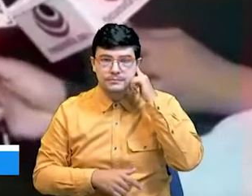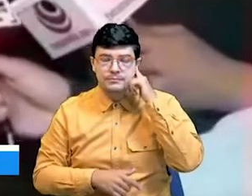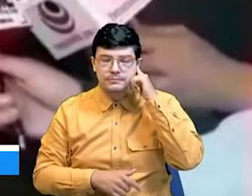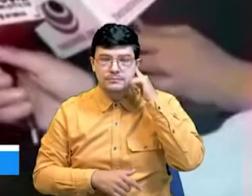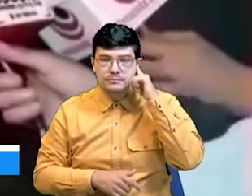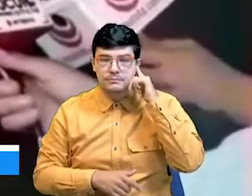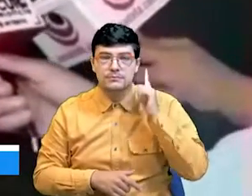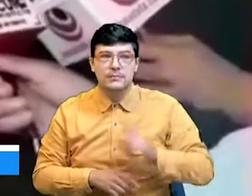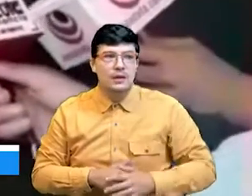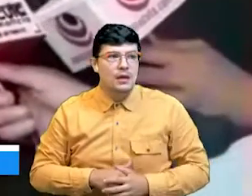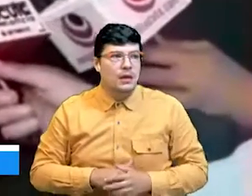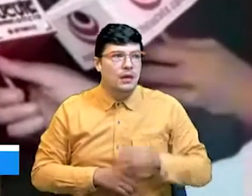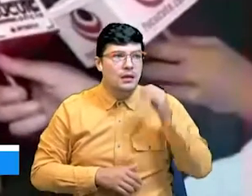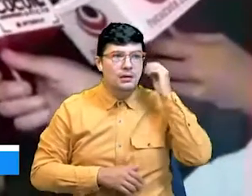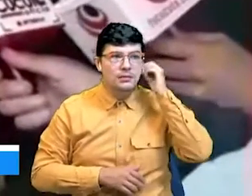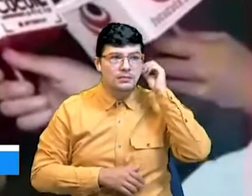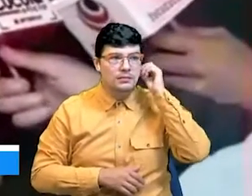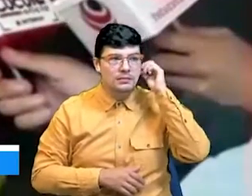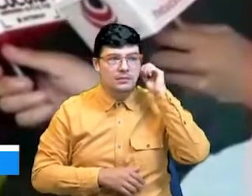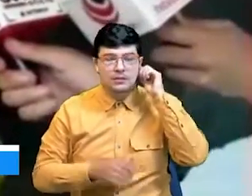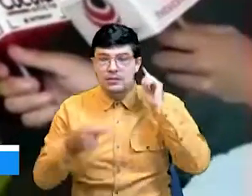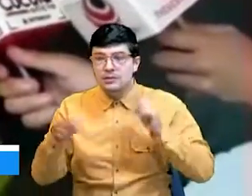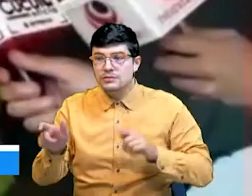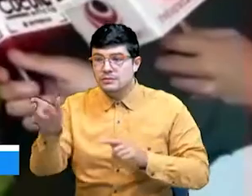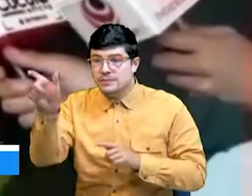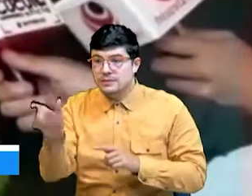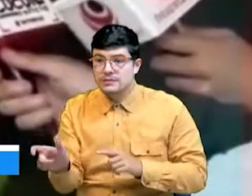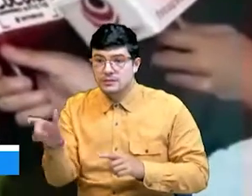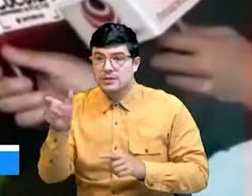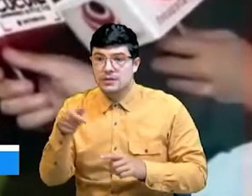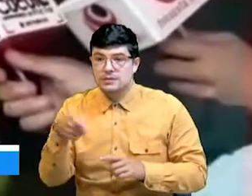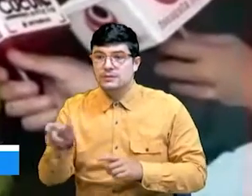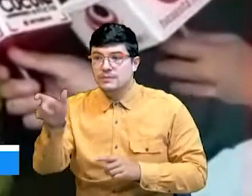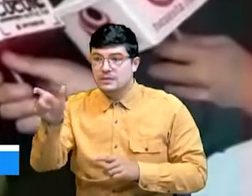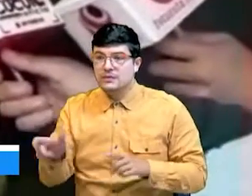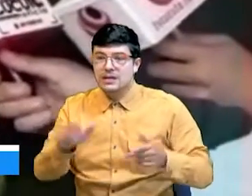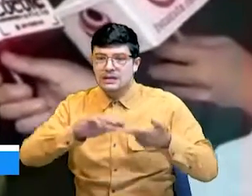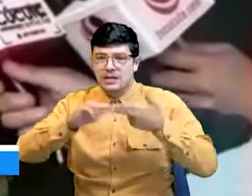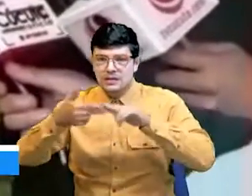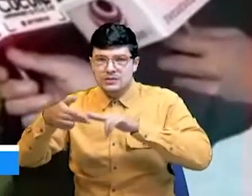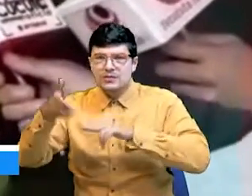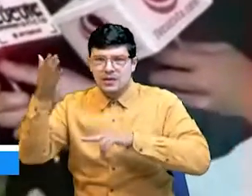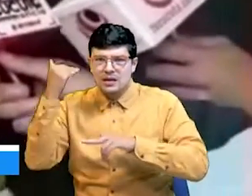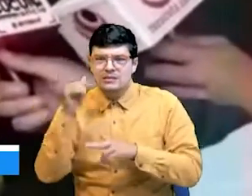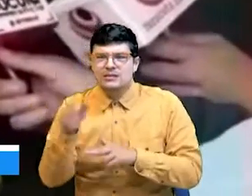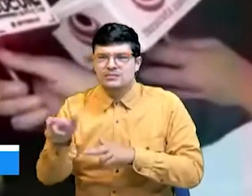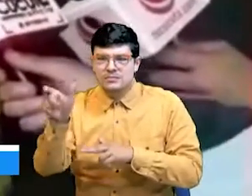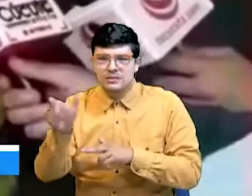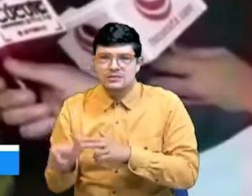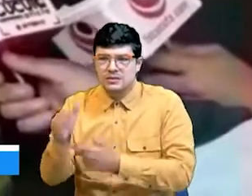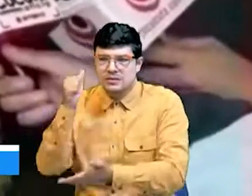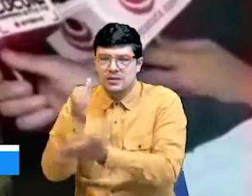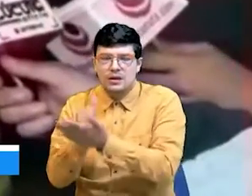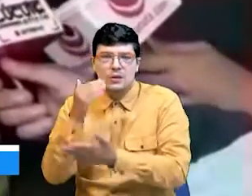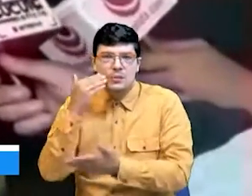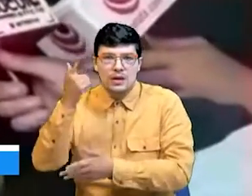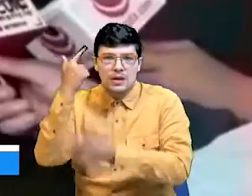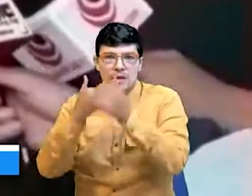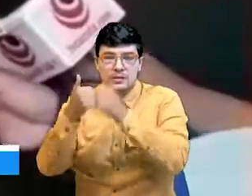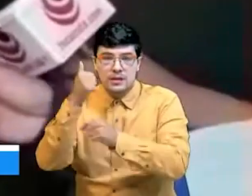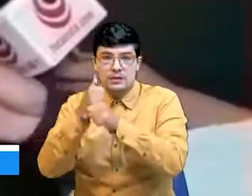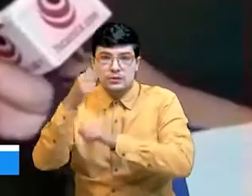estaría inmerso en un asesinato. Investigación que viene corriendo desde el año